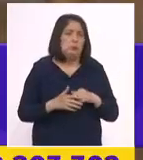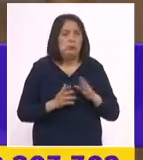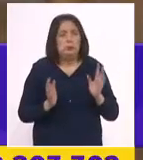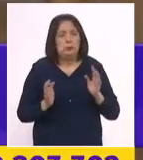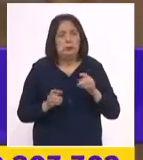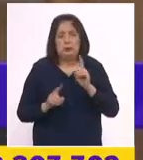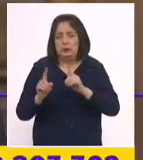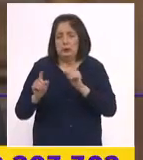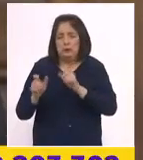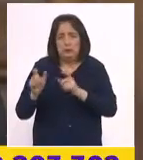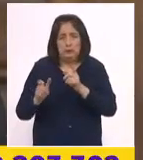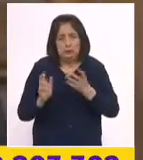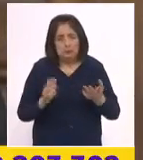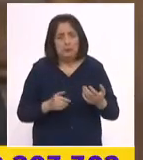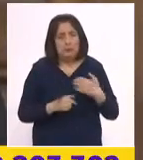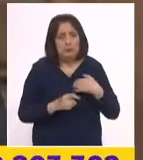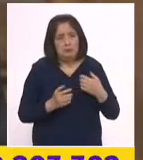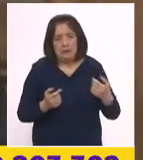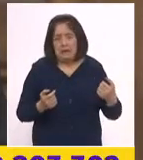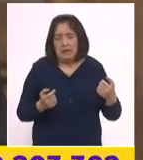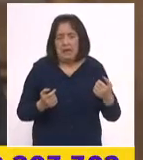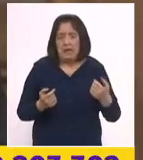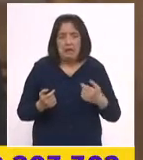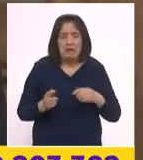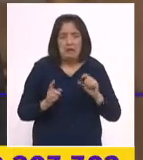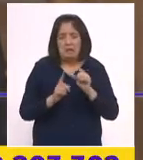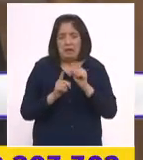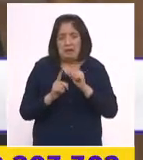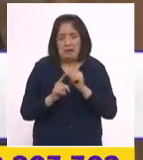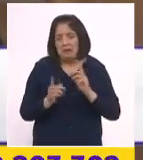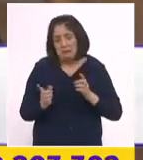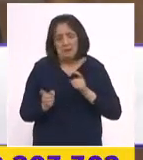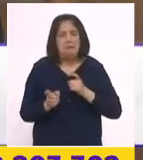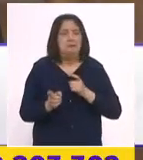Una reacción de cierto público que me agredió con expresiones